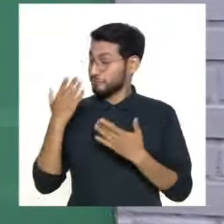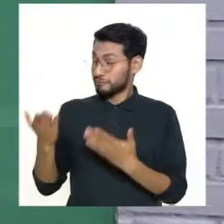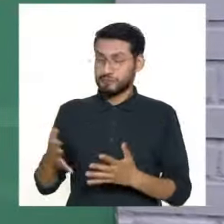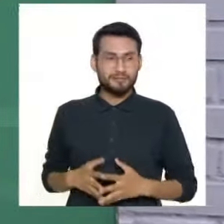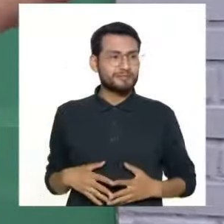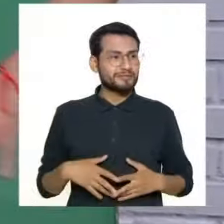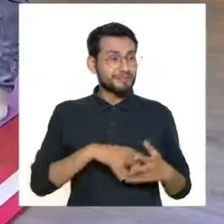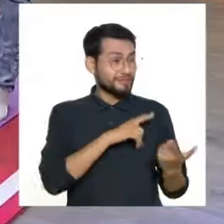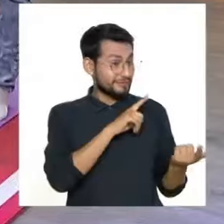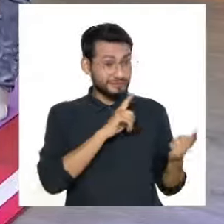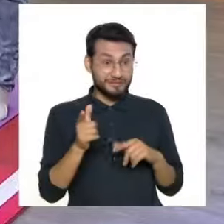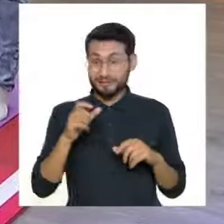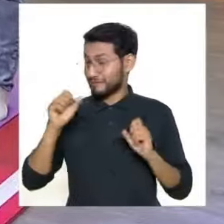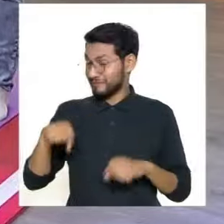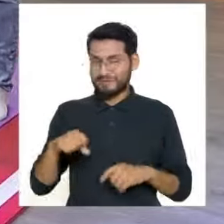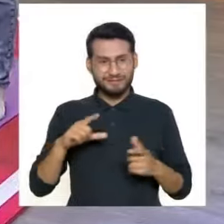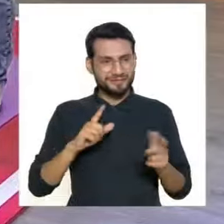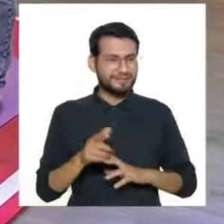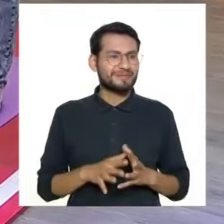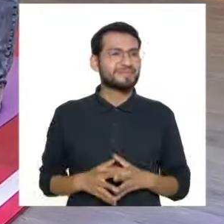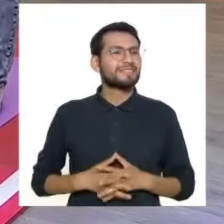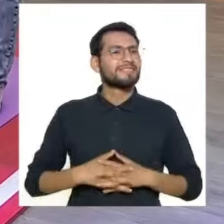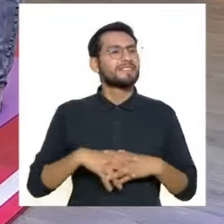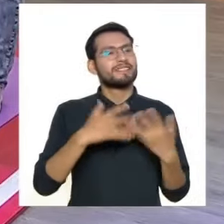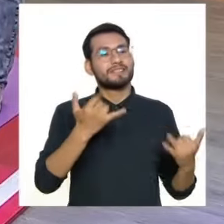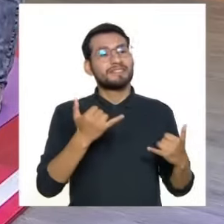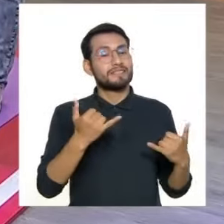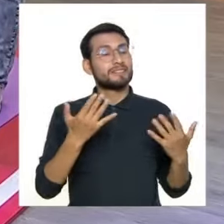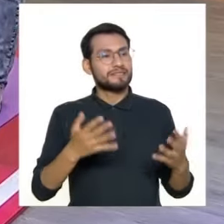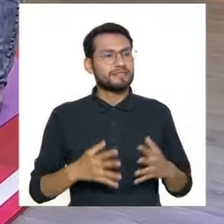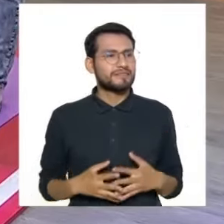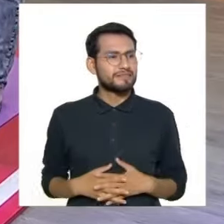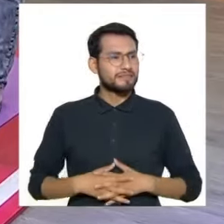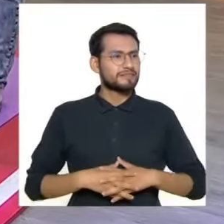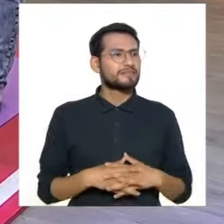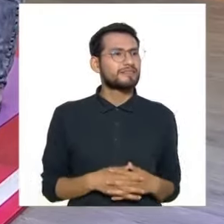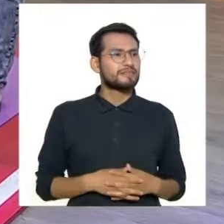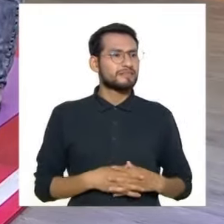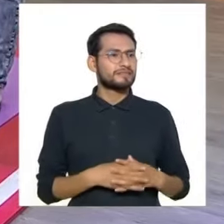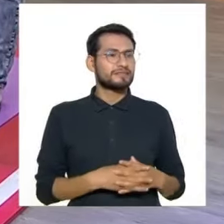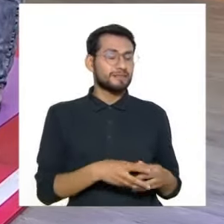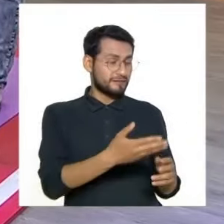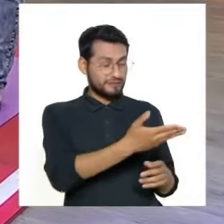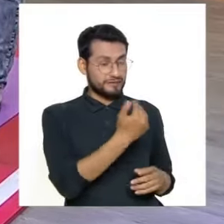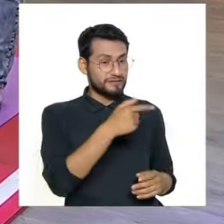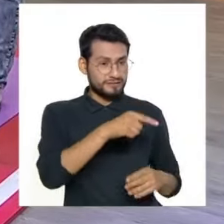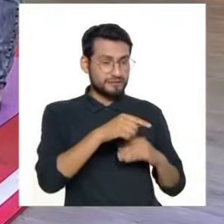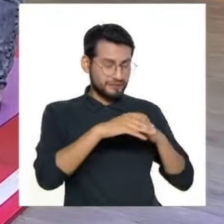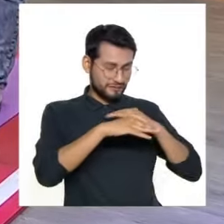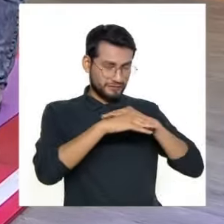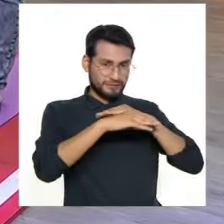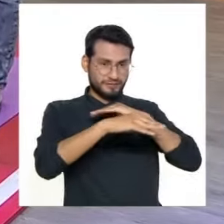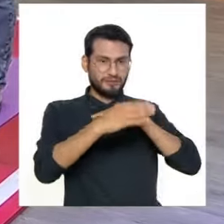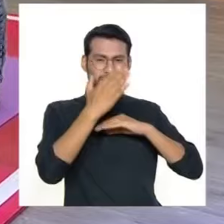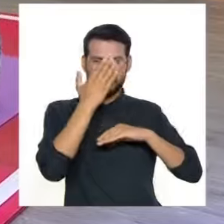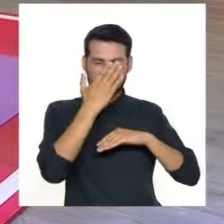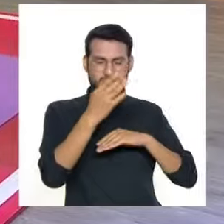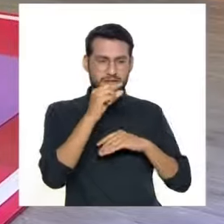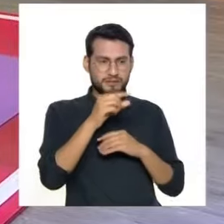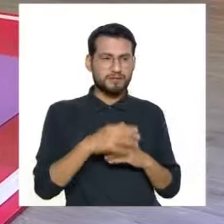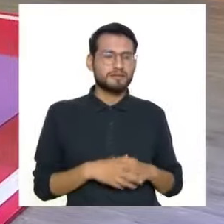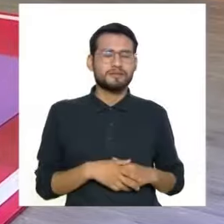están listos vamos muy bien entonces Vamos a ponernos hacia delante del mat es importante estar un